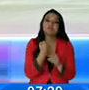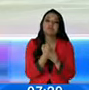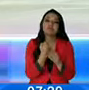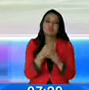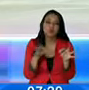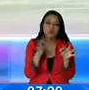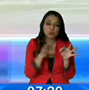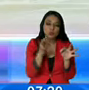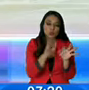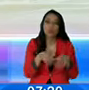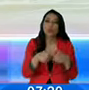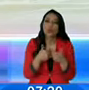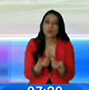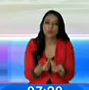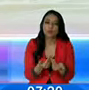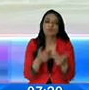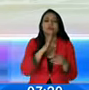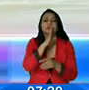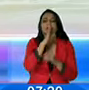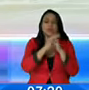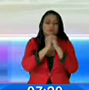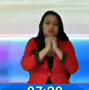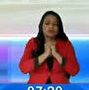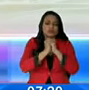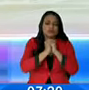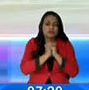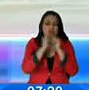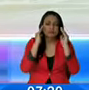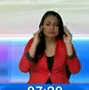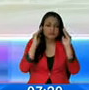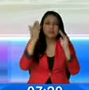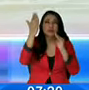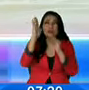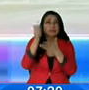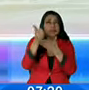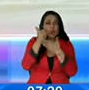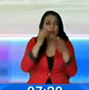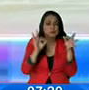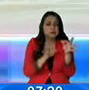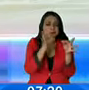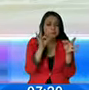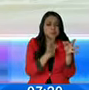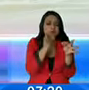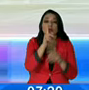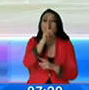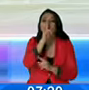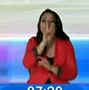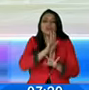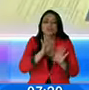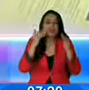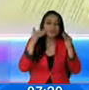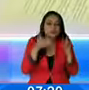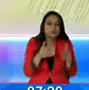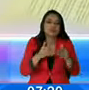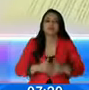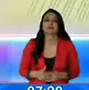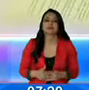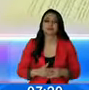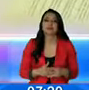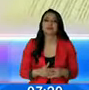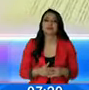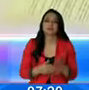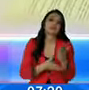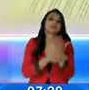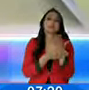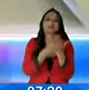realizamos en oración, en silencio y contemplación. En una revista se